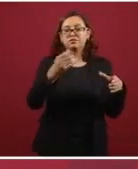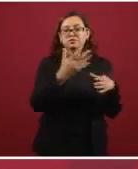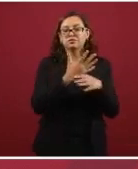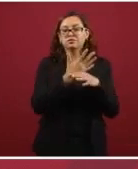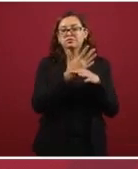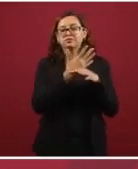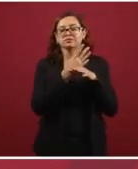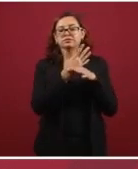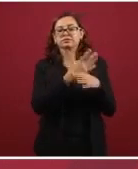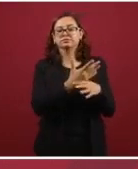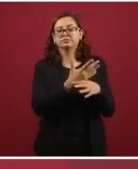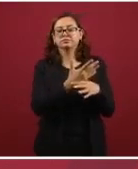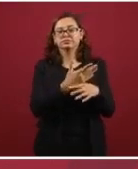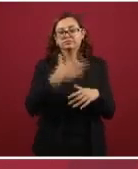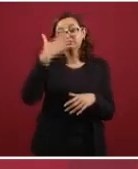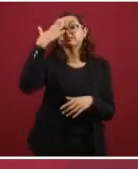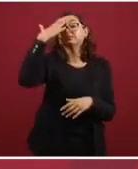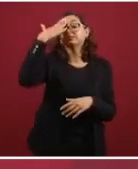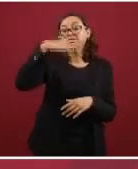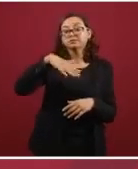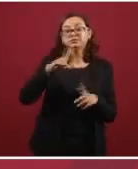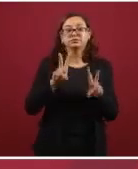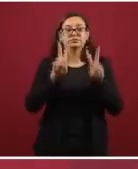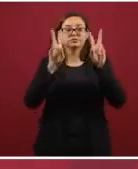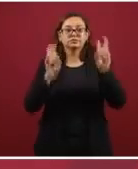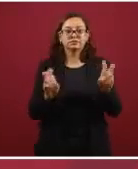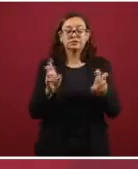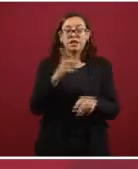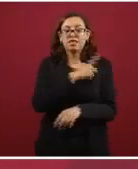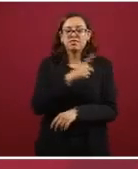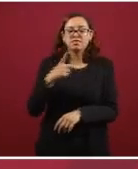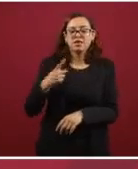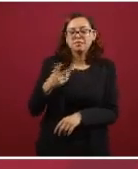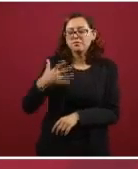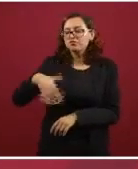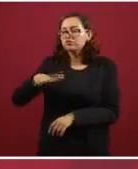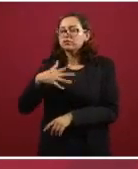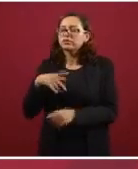o los que saben de esta materia, que hay que seguirle la pista al dinero.